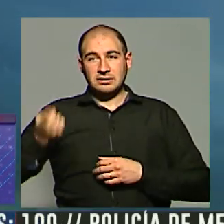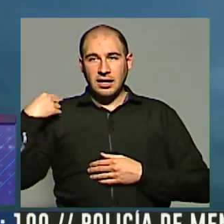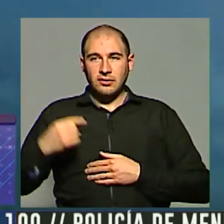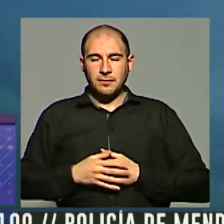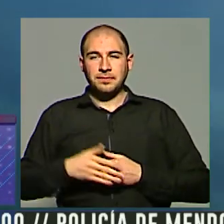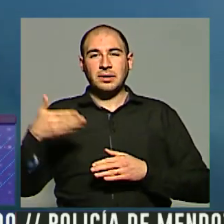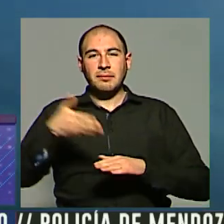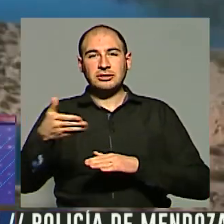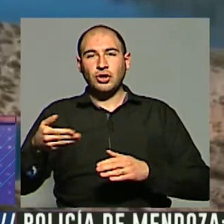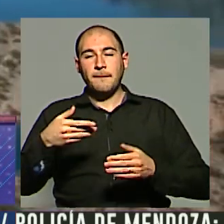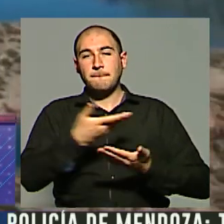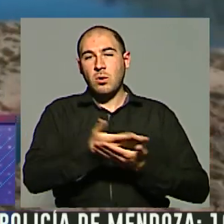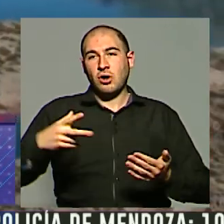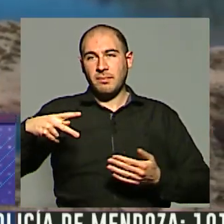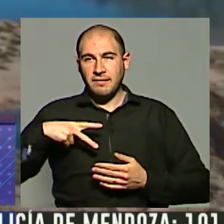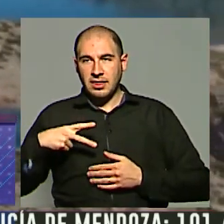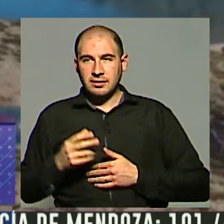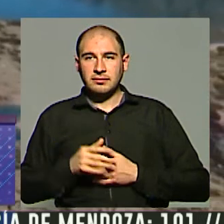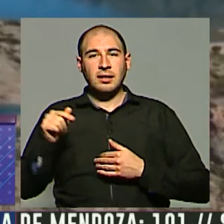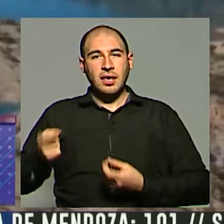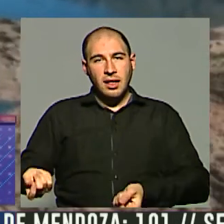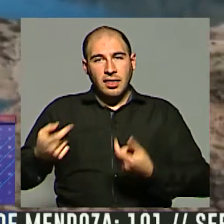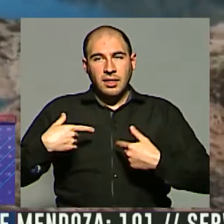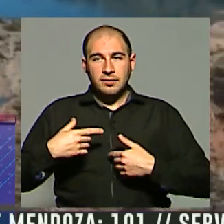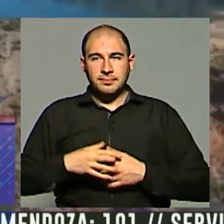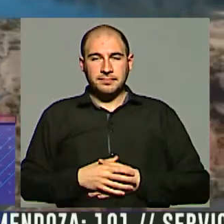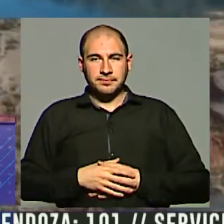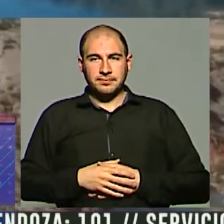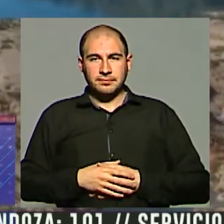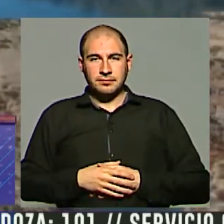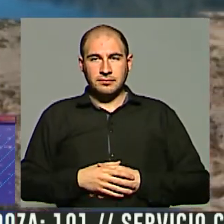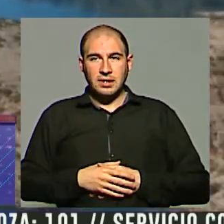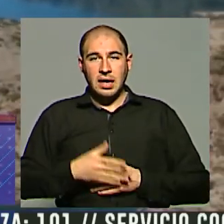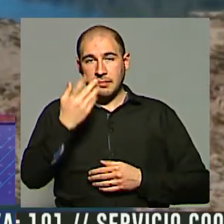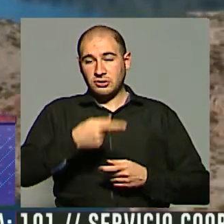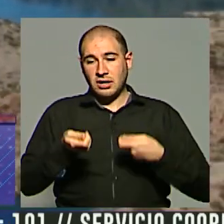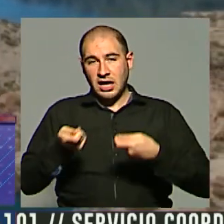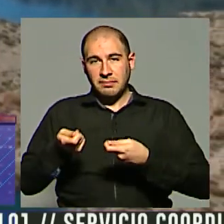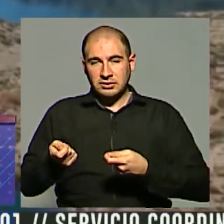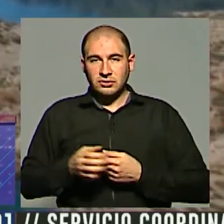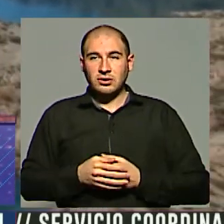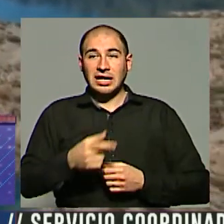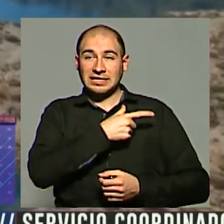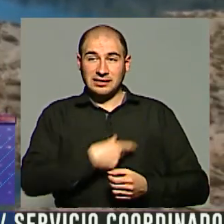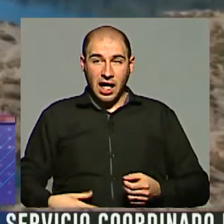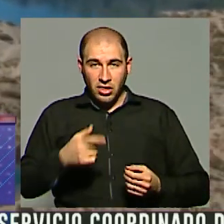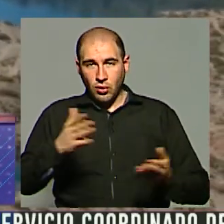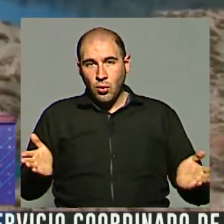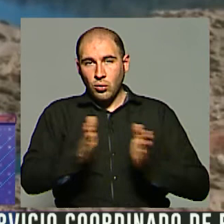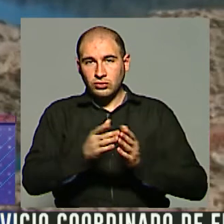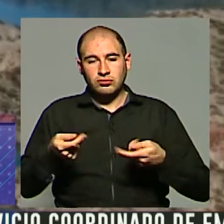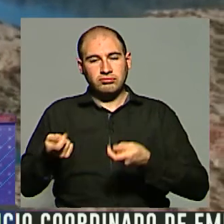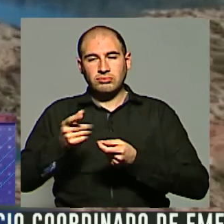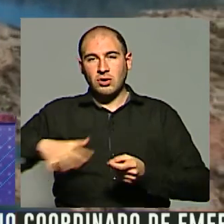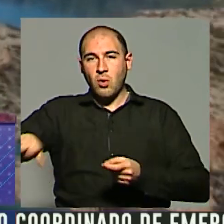la participación público-privado. Esto nos va a dar la posibilidad de que inversores concesionados por el Estado puedan hacer inversiones